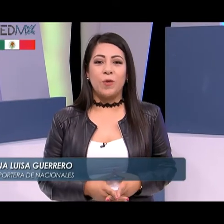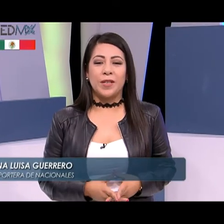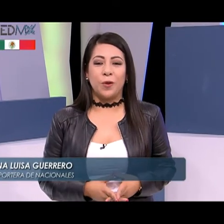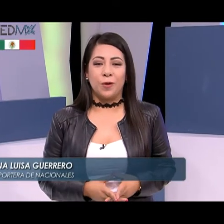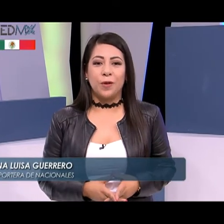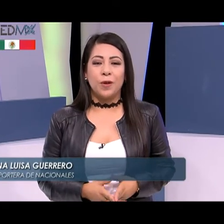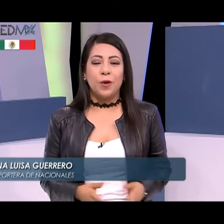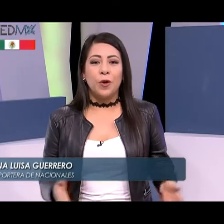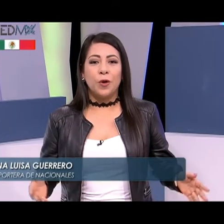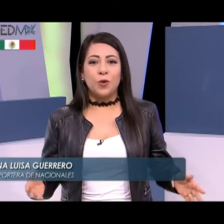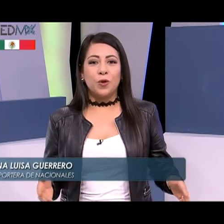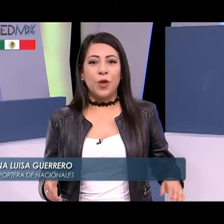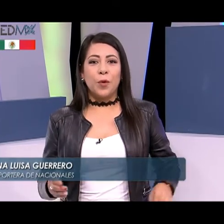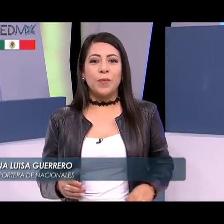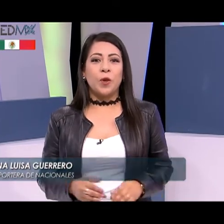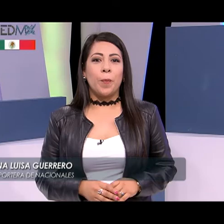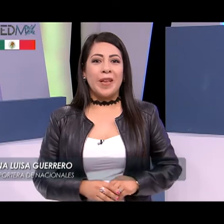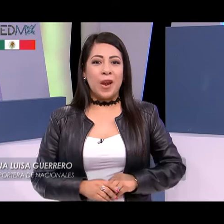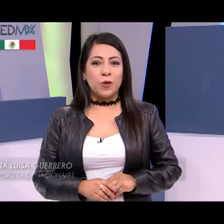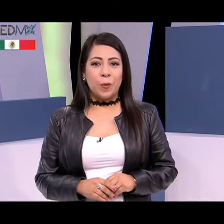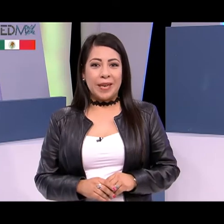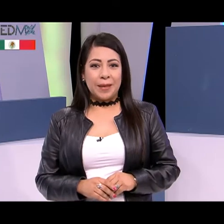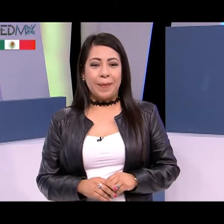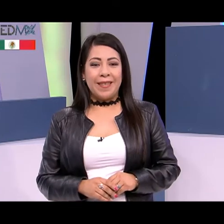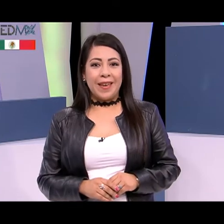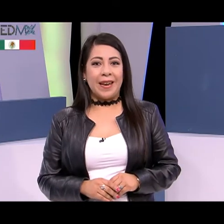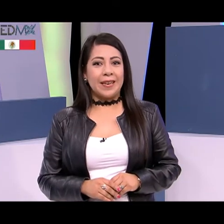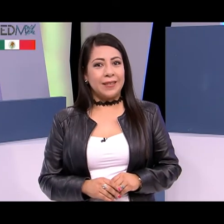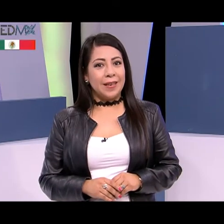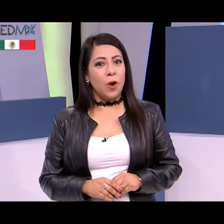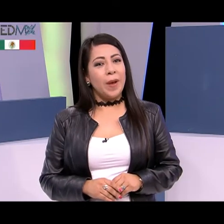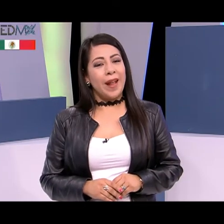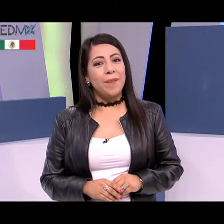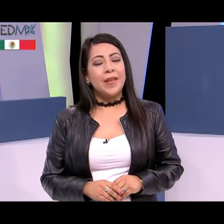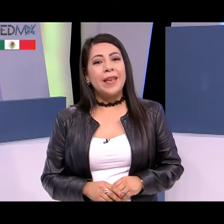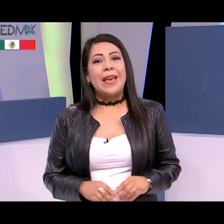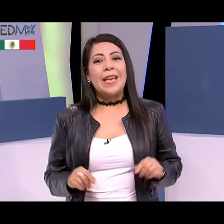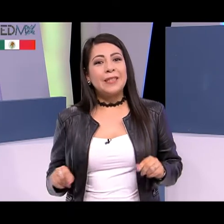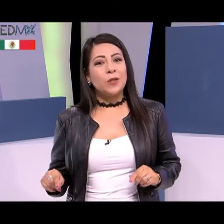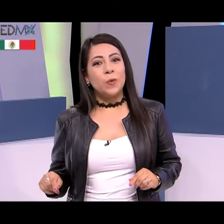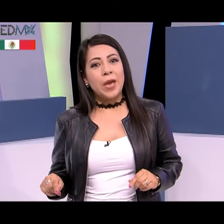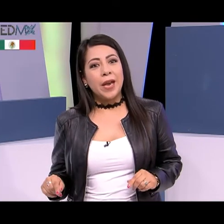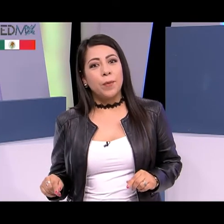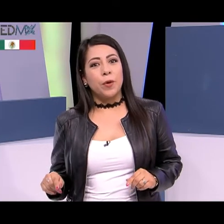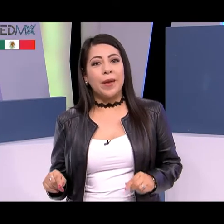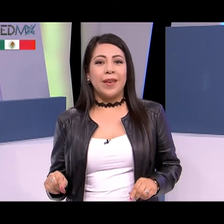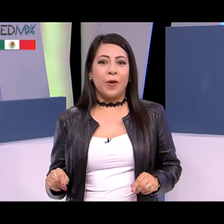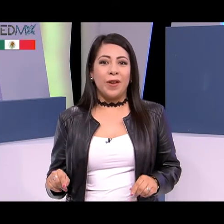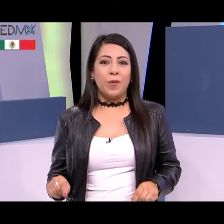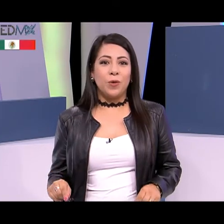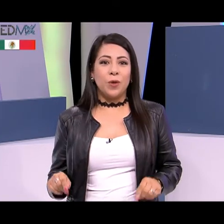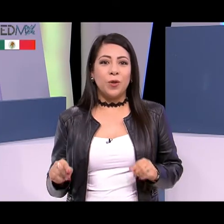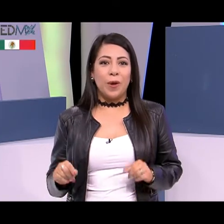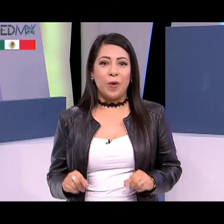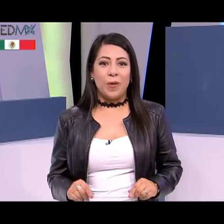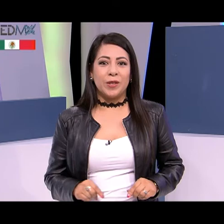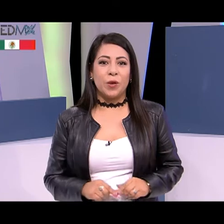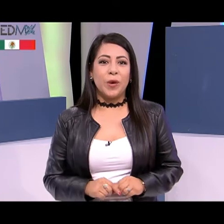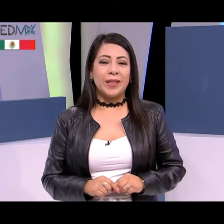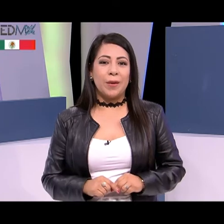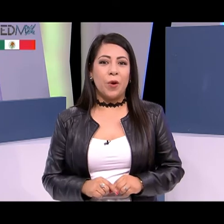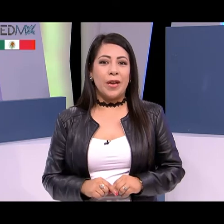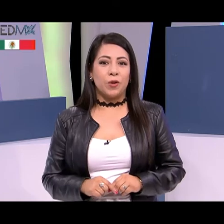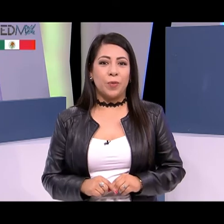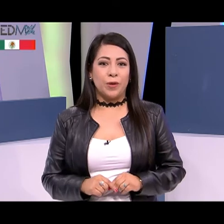información en educación. Conducido por mis compañeros Omar Cepeda y Ana Cristina Olvera, este es un viaje por México y el mundo sobre el